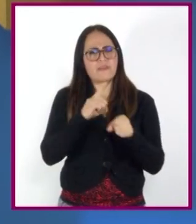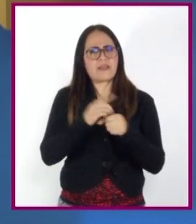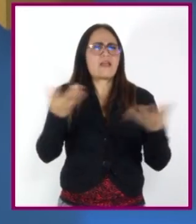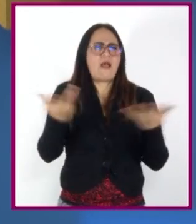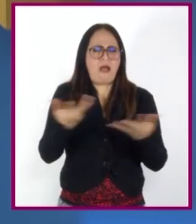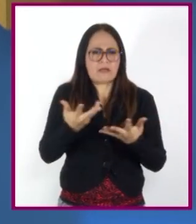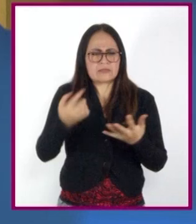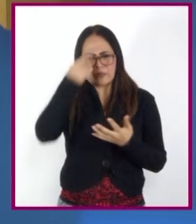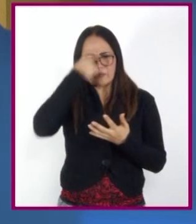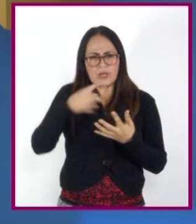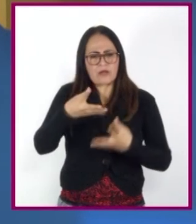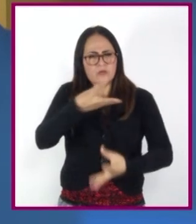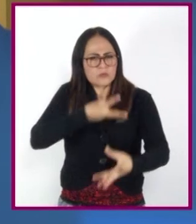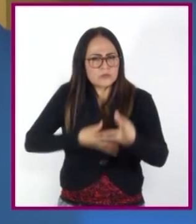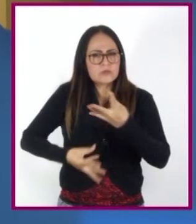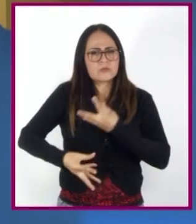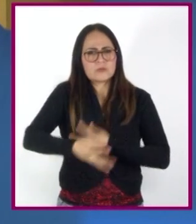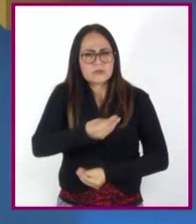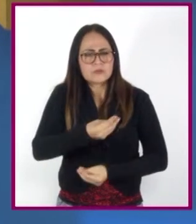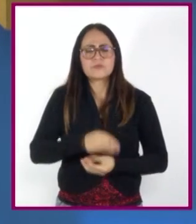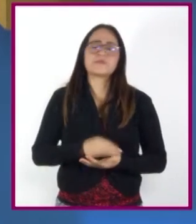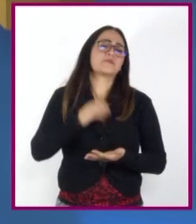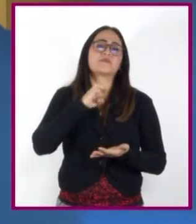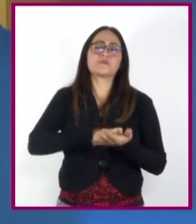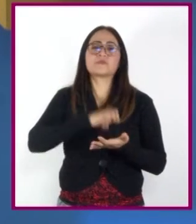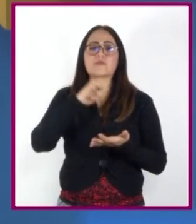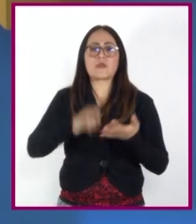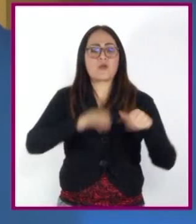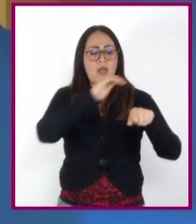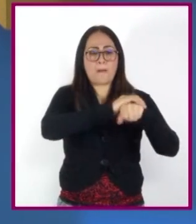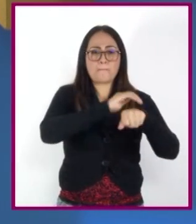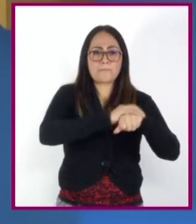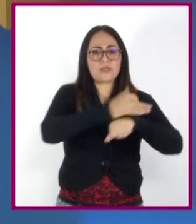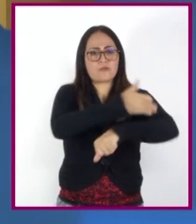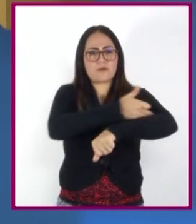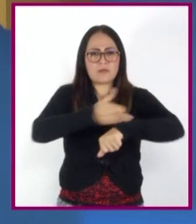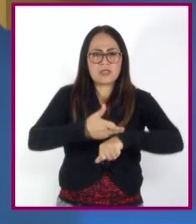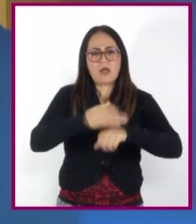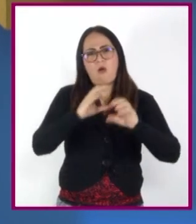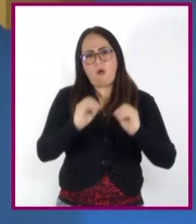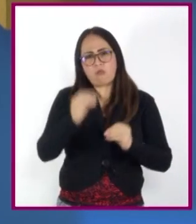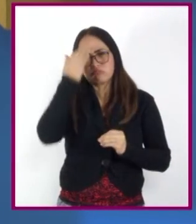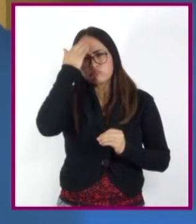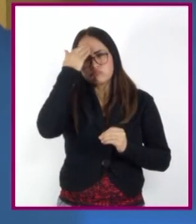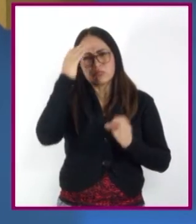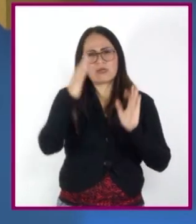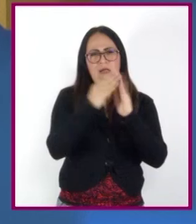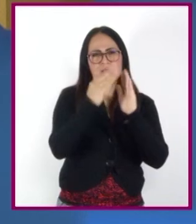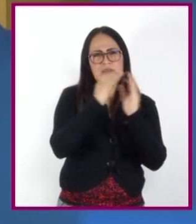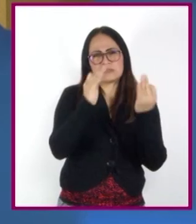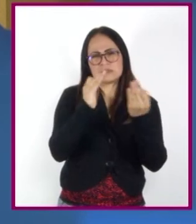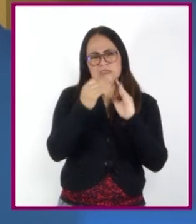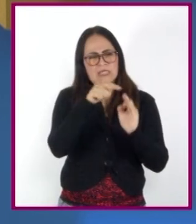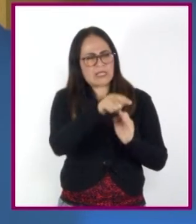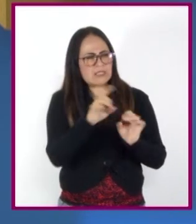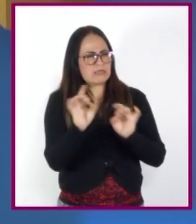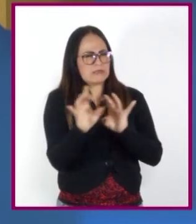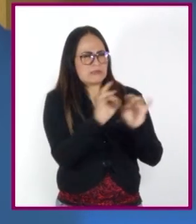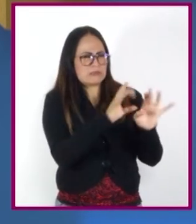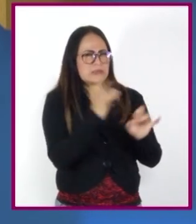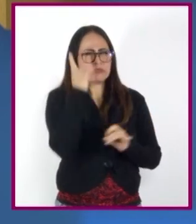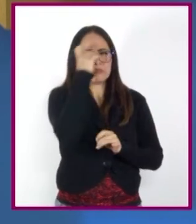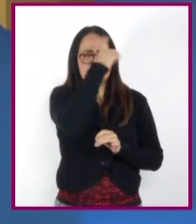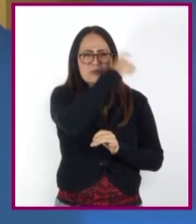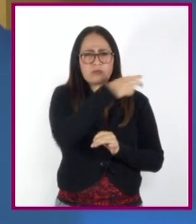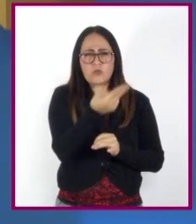la empatía. Por ejemplo, cuando un amigo, familiar o conocido está viviendo una situación compleja,